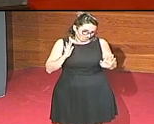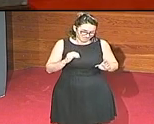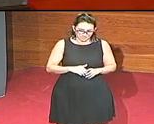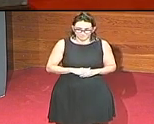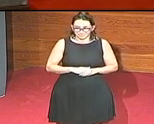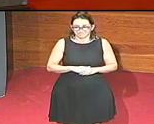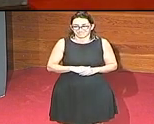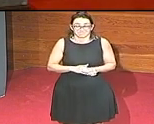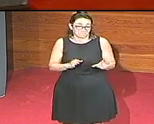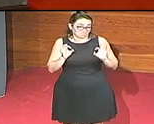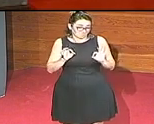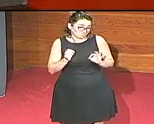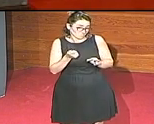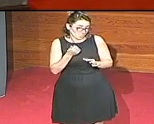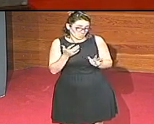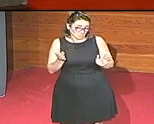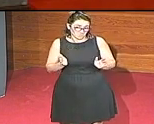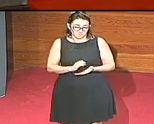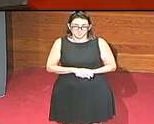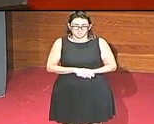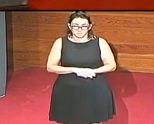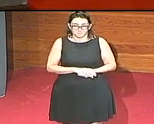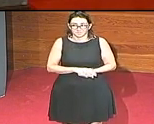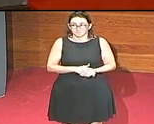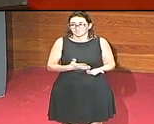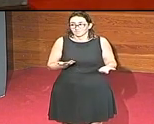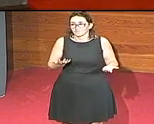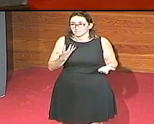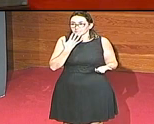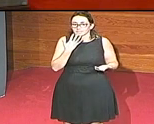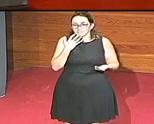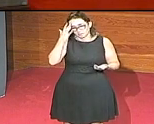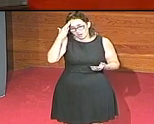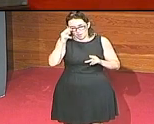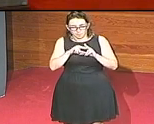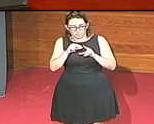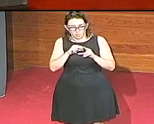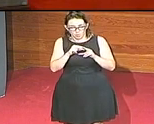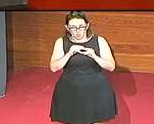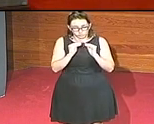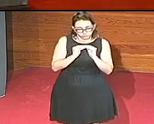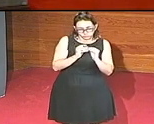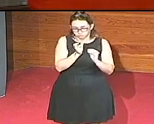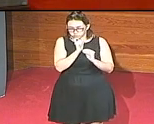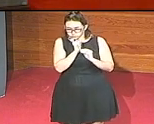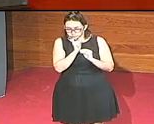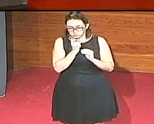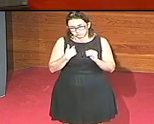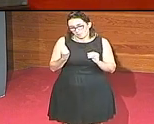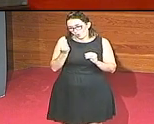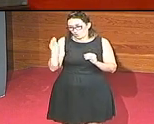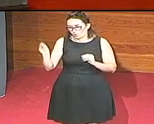mientras bueno pues esa es un poco la pero claro si metes un vídeo ya muy elaborado pues le dices a la editoria de vídeo y marta